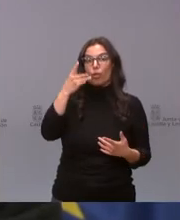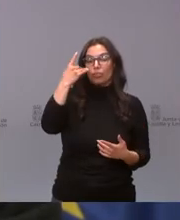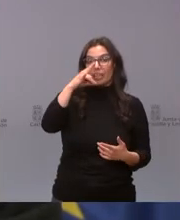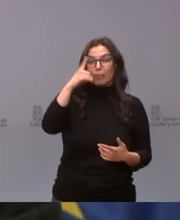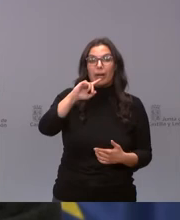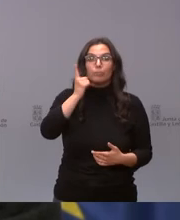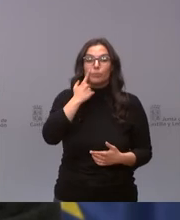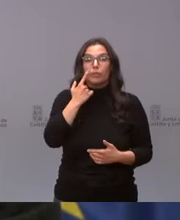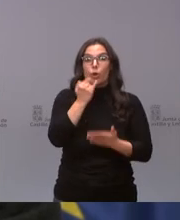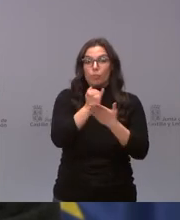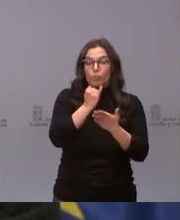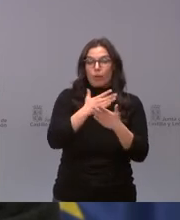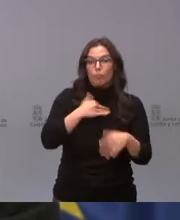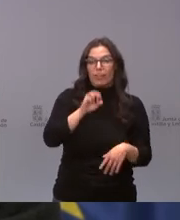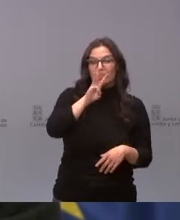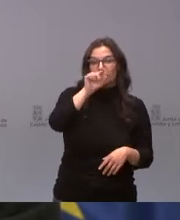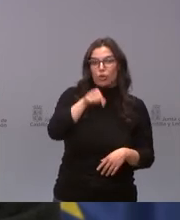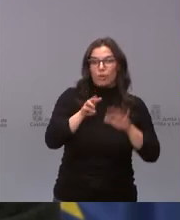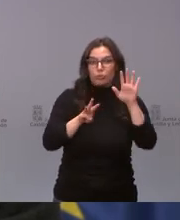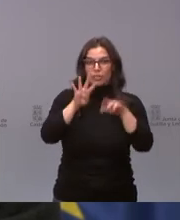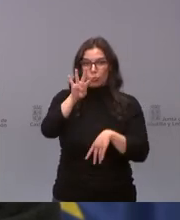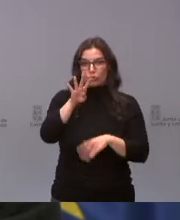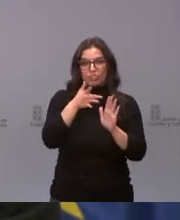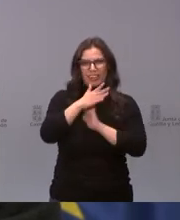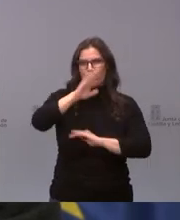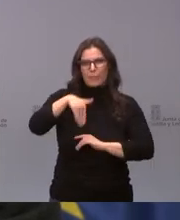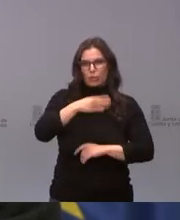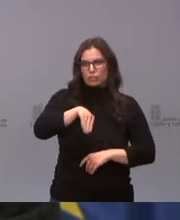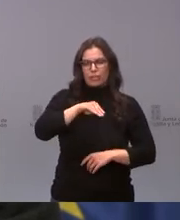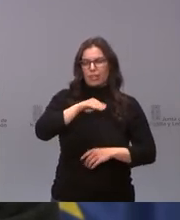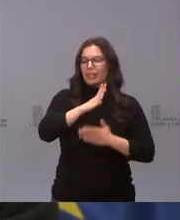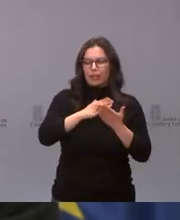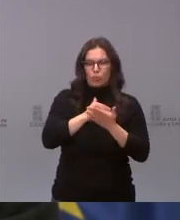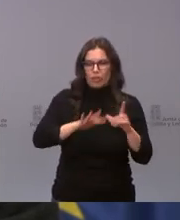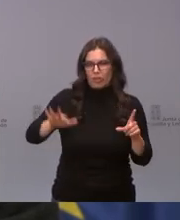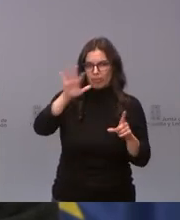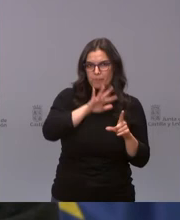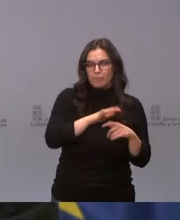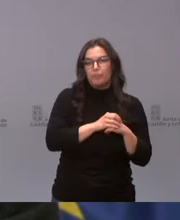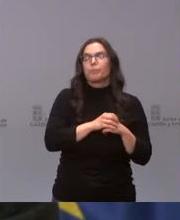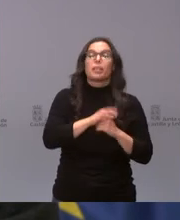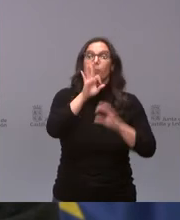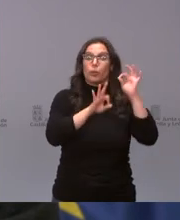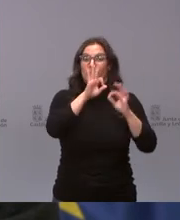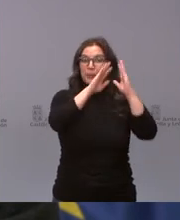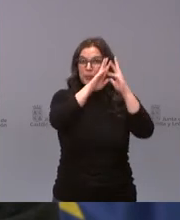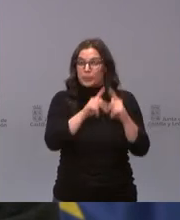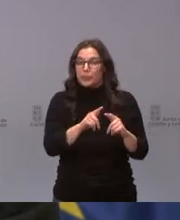del 3,84. Es la más baja de toda la comunidad. La tasa de incidencia